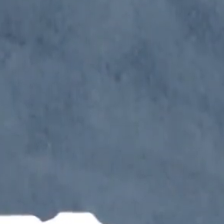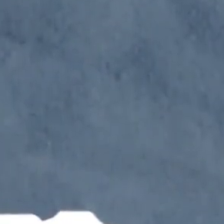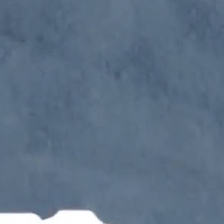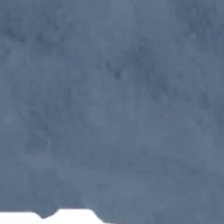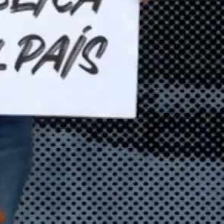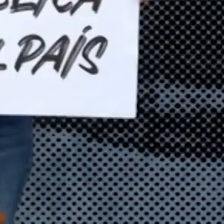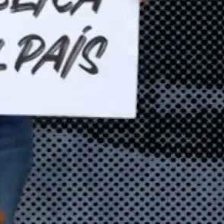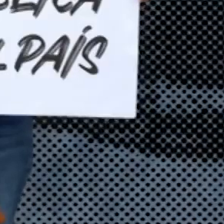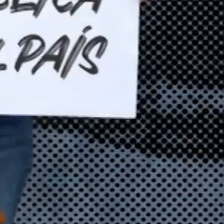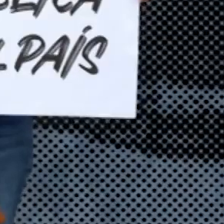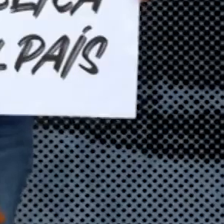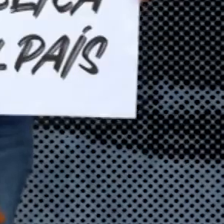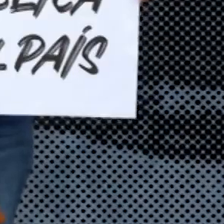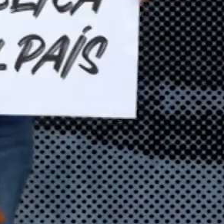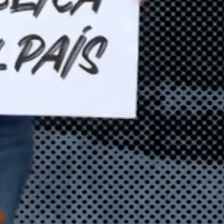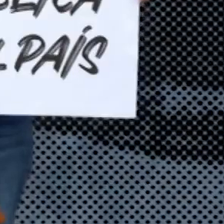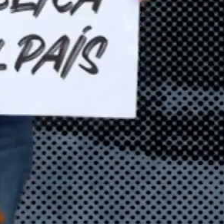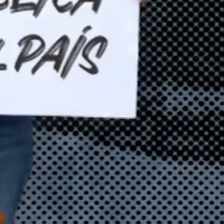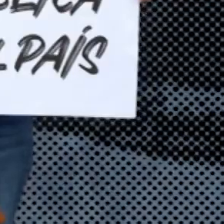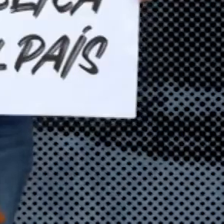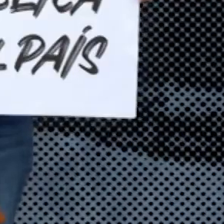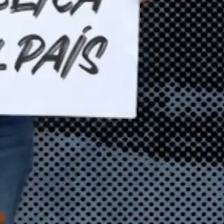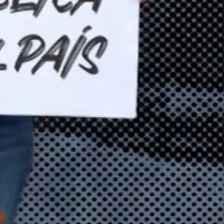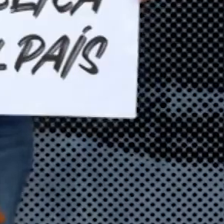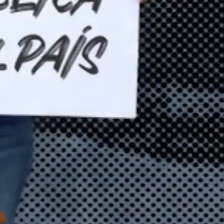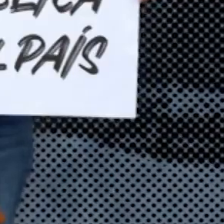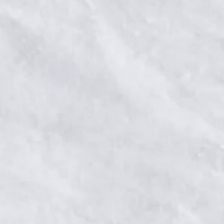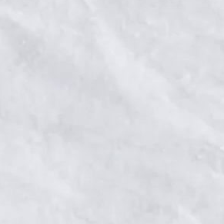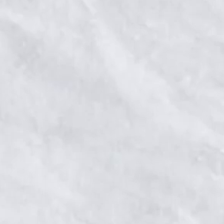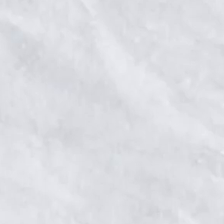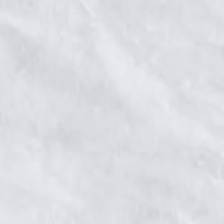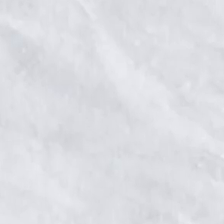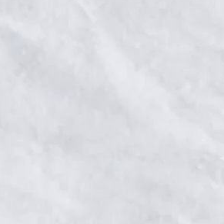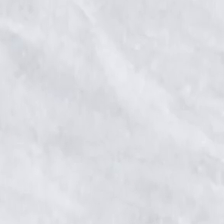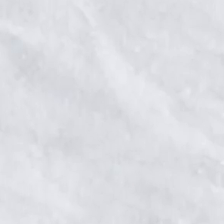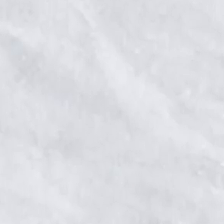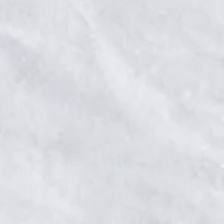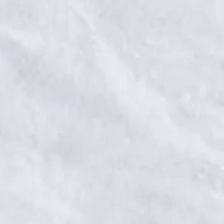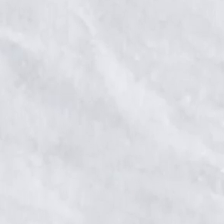Presentó FENAPES. Hagamos un trato por la educación pública.